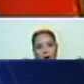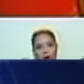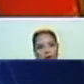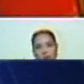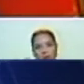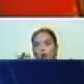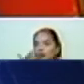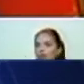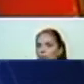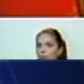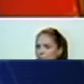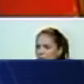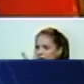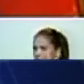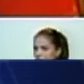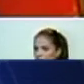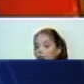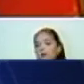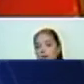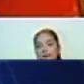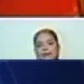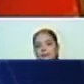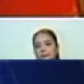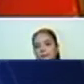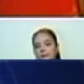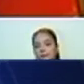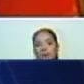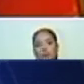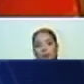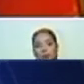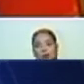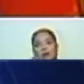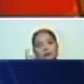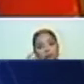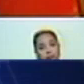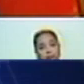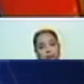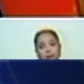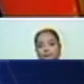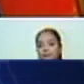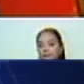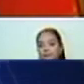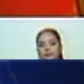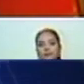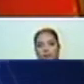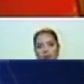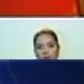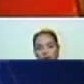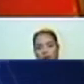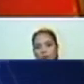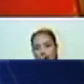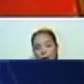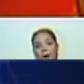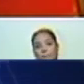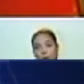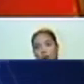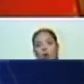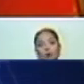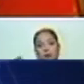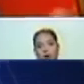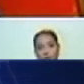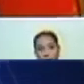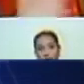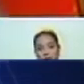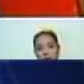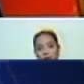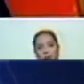sobre Venezuela, sino sobre la tolerancia política necesaria en los mecanismos de integración regional para volver a